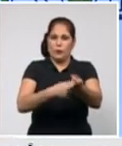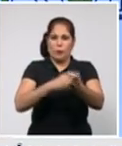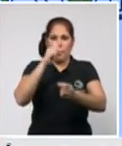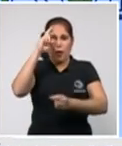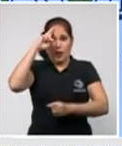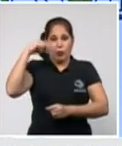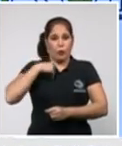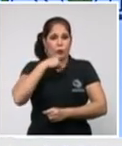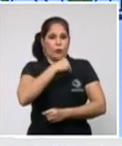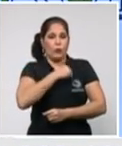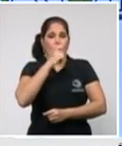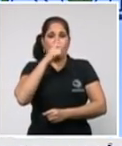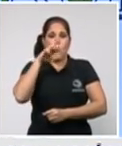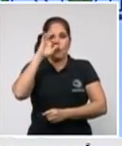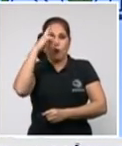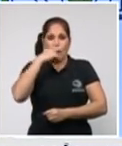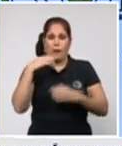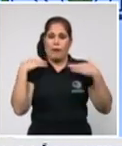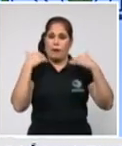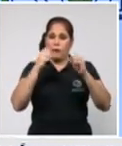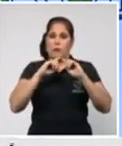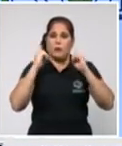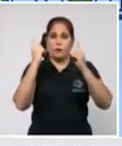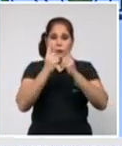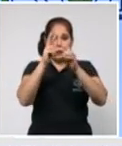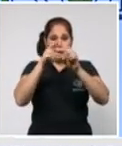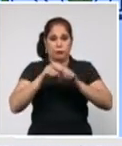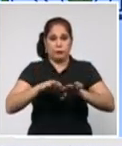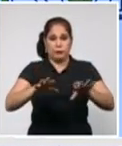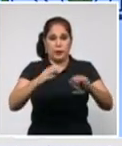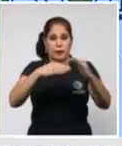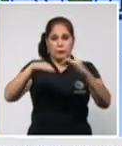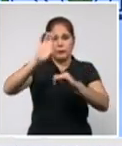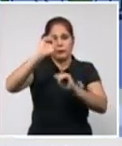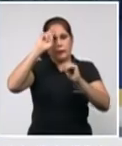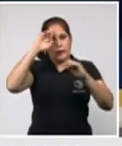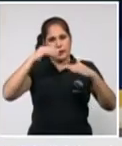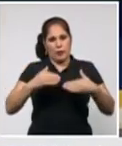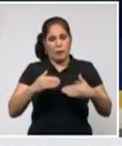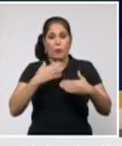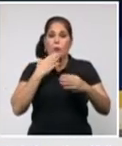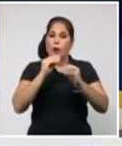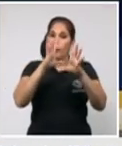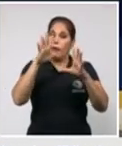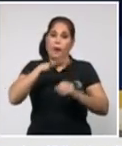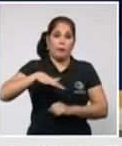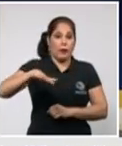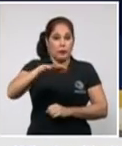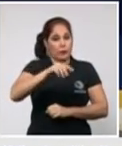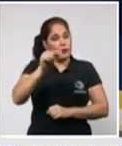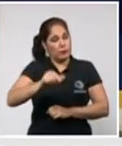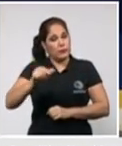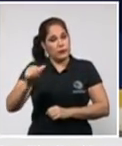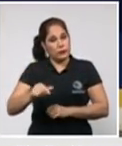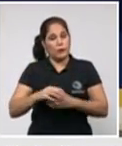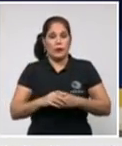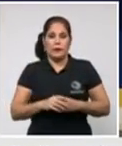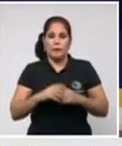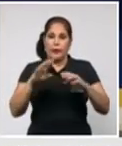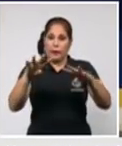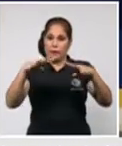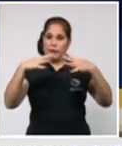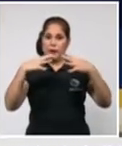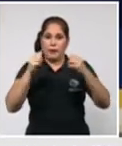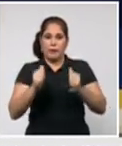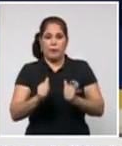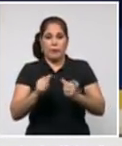Durán García, director nacional de Epidemiología del MINSAP. Doctor, buenos días. Buenos días a todos ustedes, al